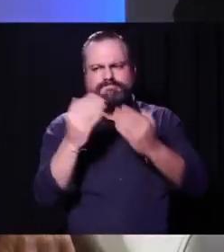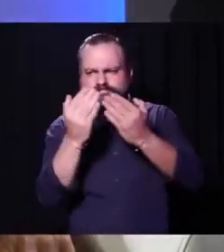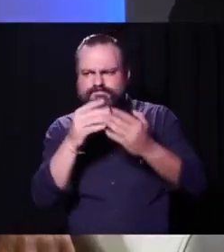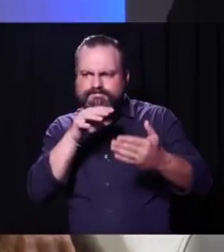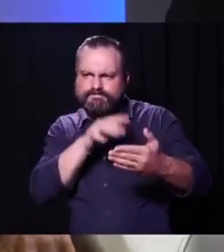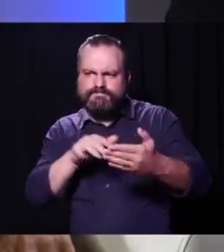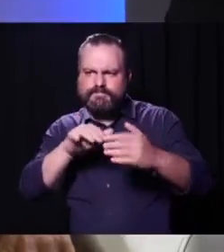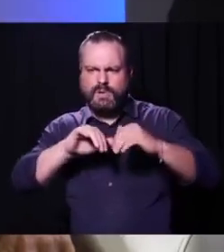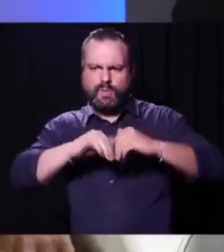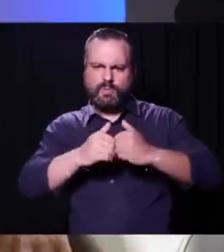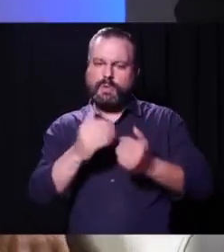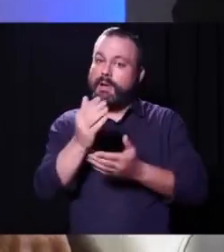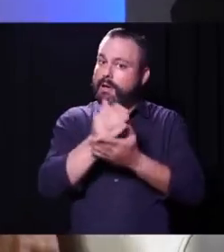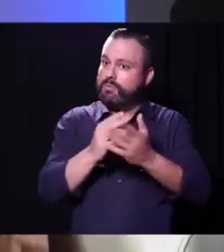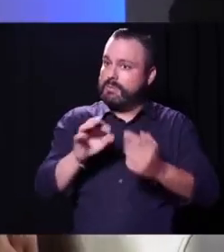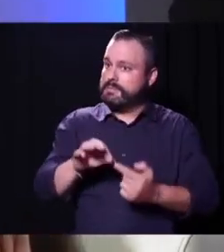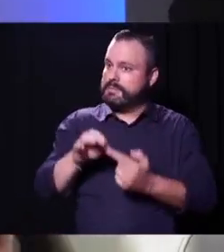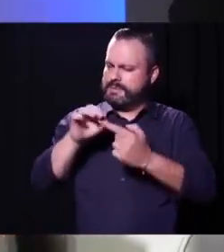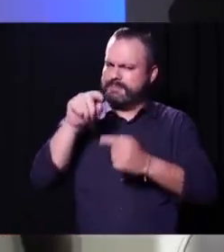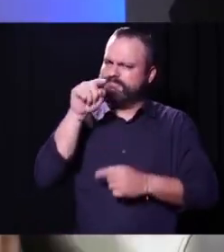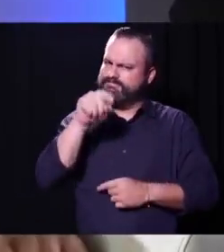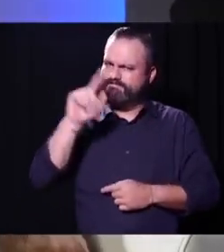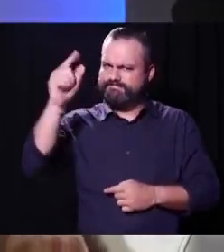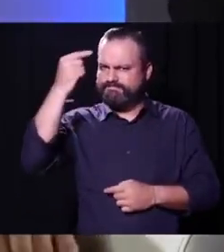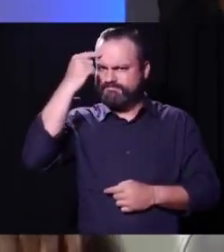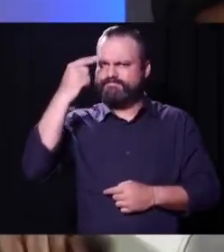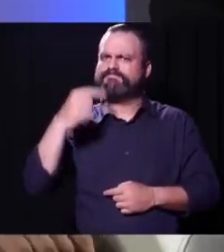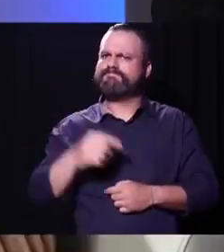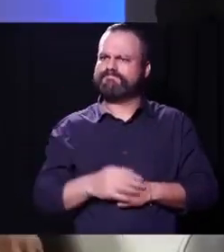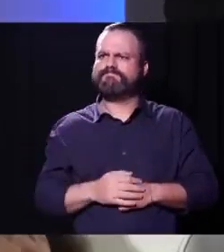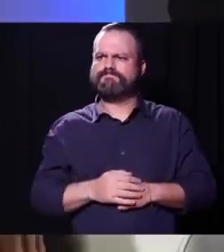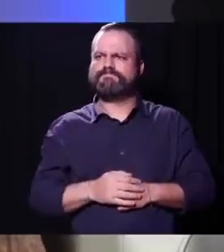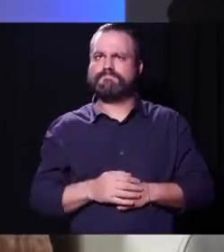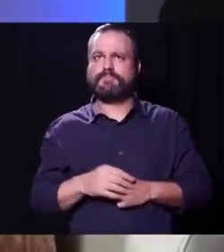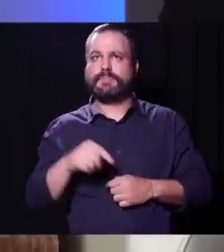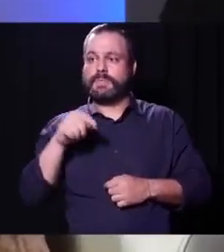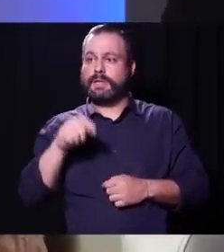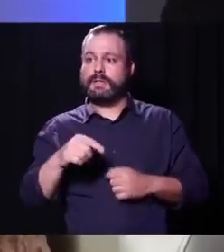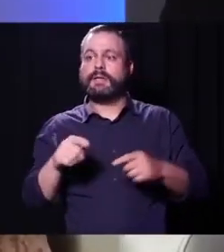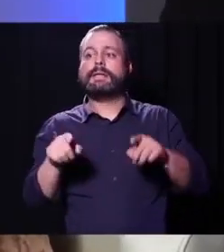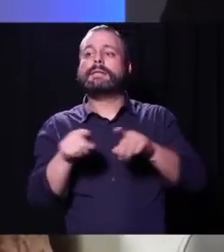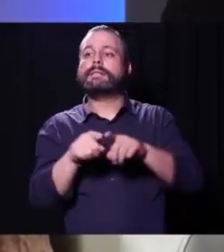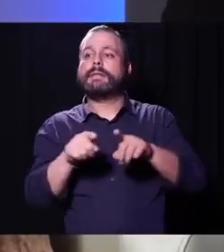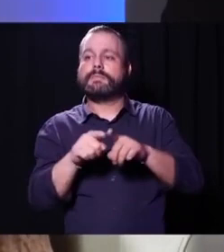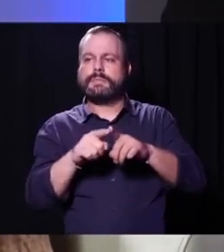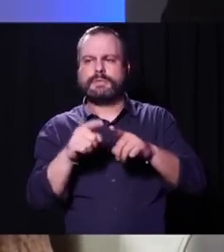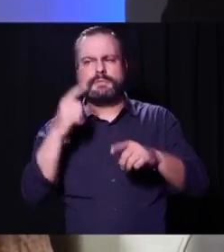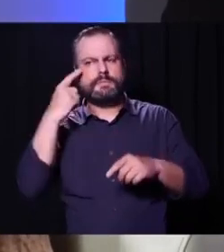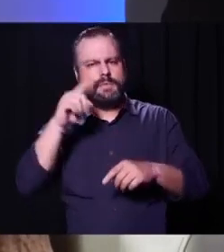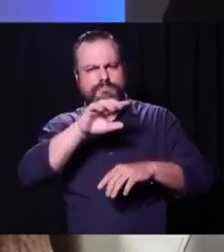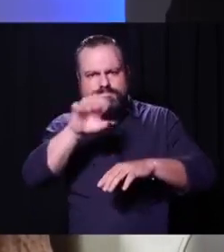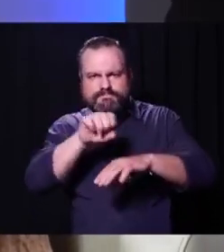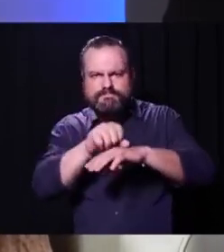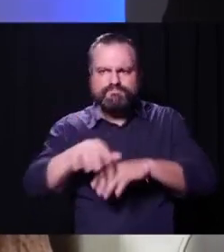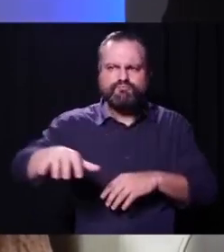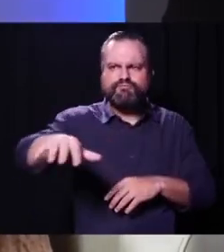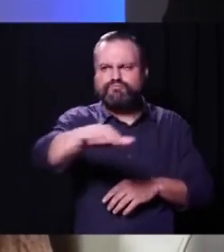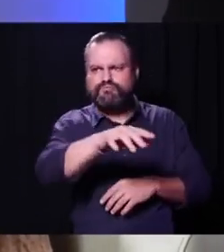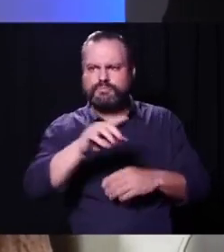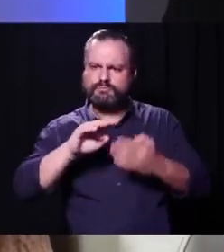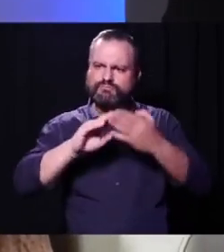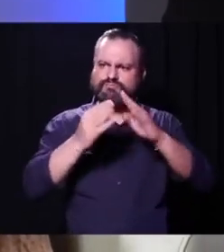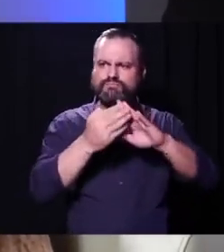el gobierno desde el Estado, sino que sea también toda la sociedad, desde las comunidades de distintas